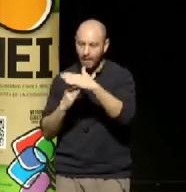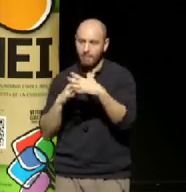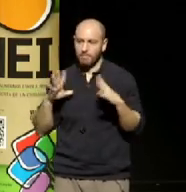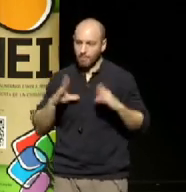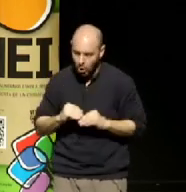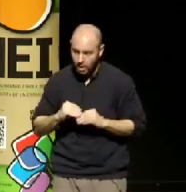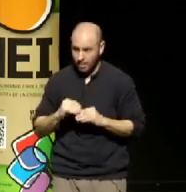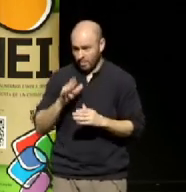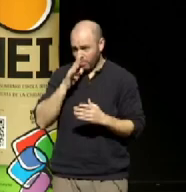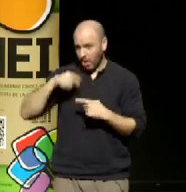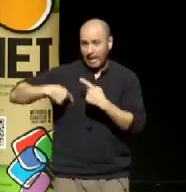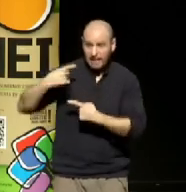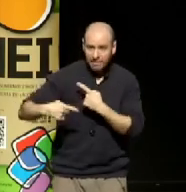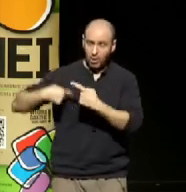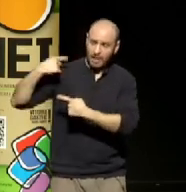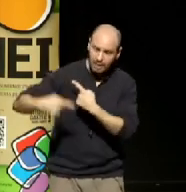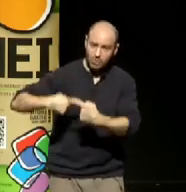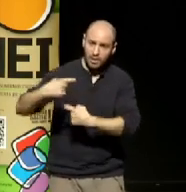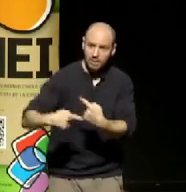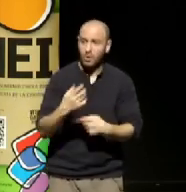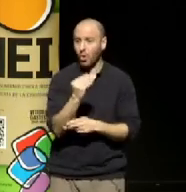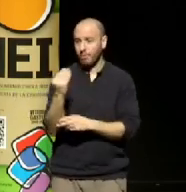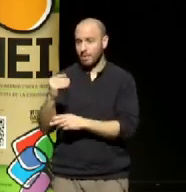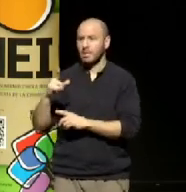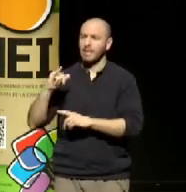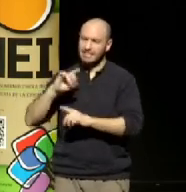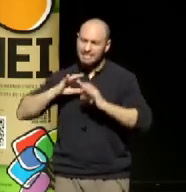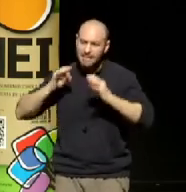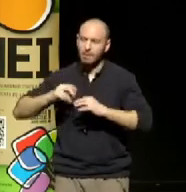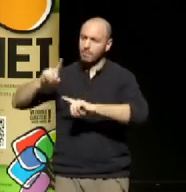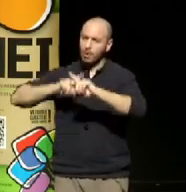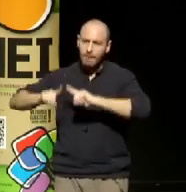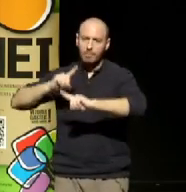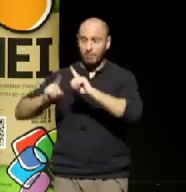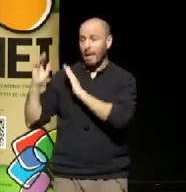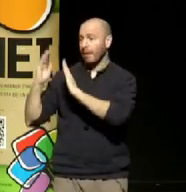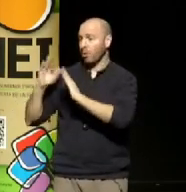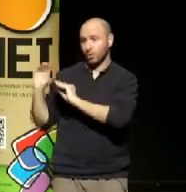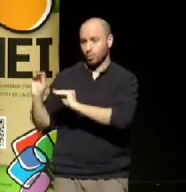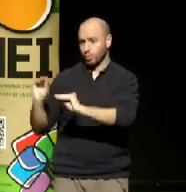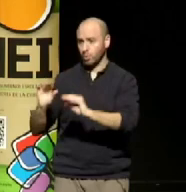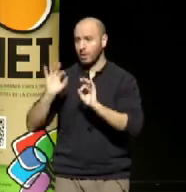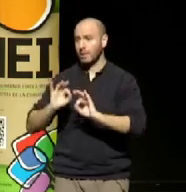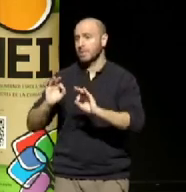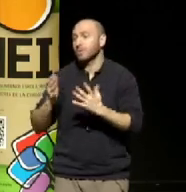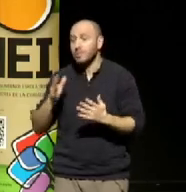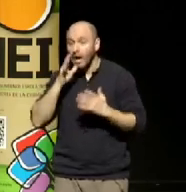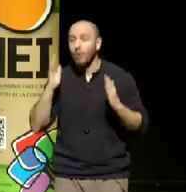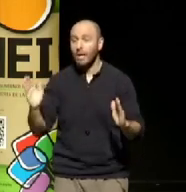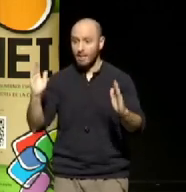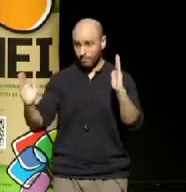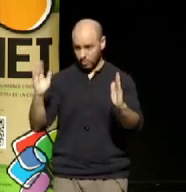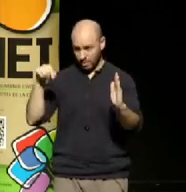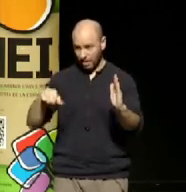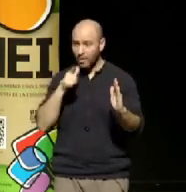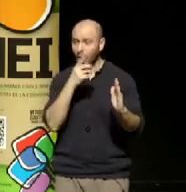de jóvenes a lo largo de la historia ha tenido problemas y desafíos distintos. ¿Vale? Y lo que hay que ver es simplemente cuáles son los que afrontamos ahora y tratar